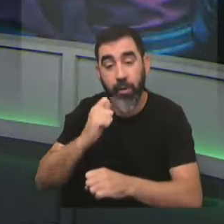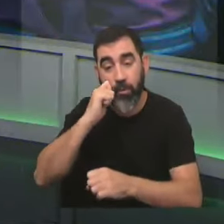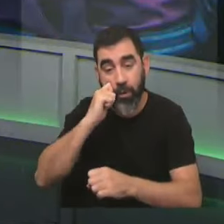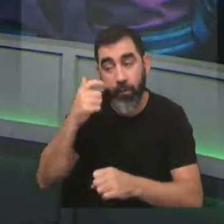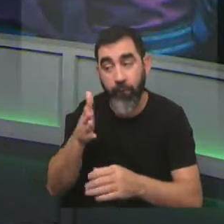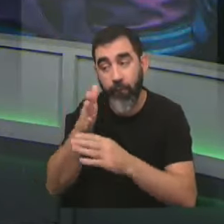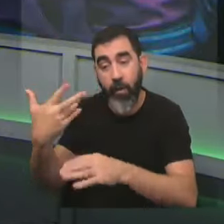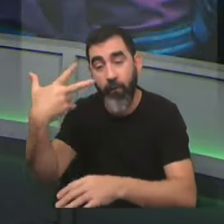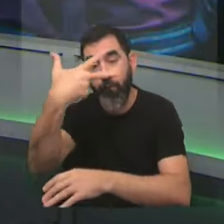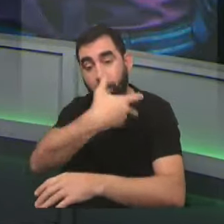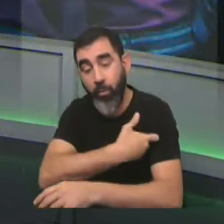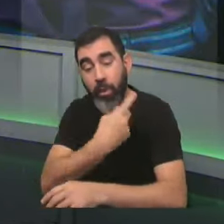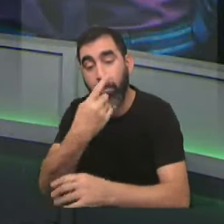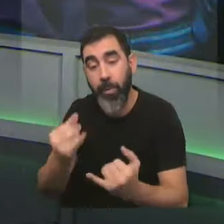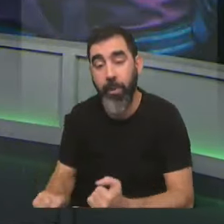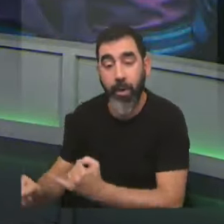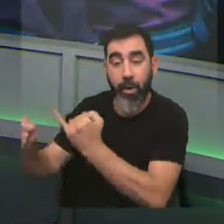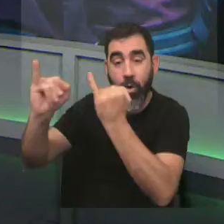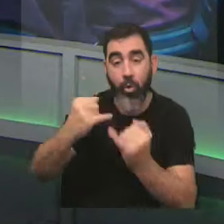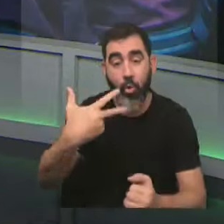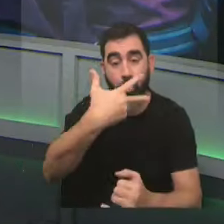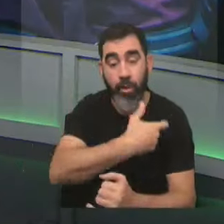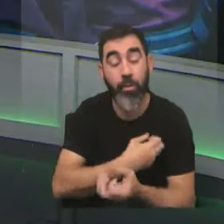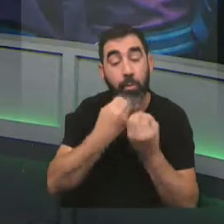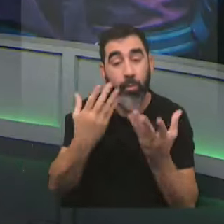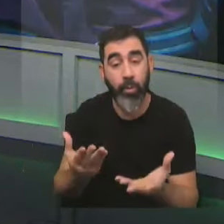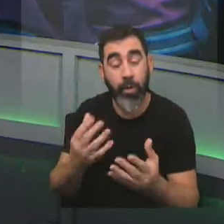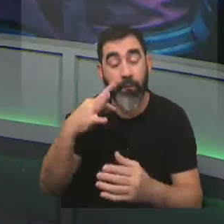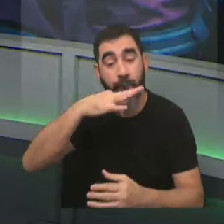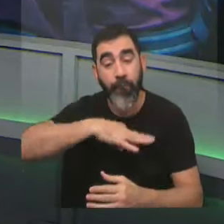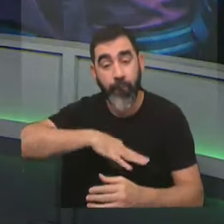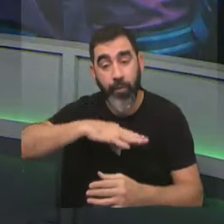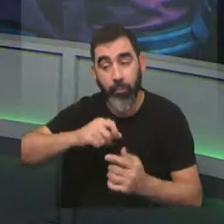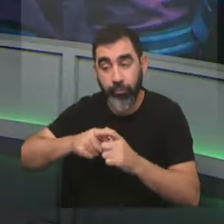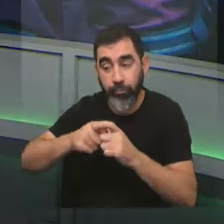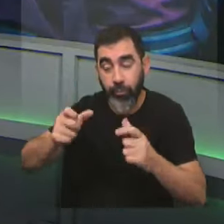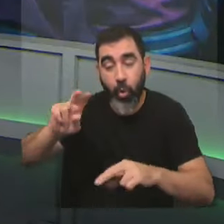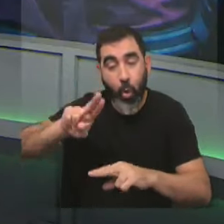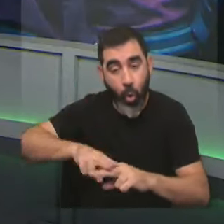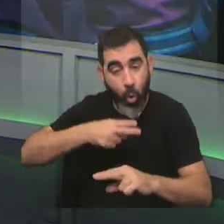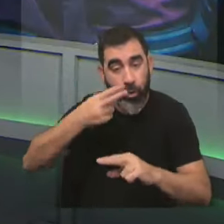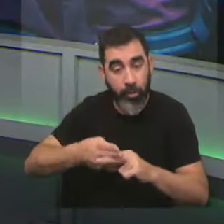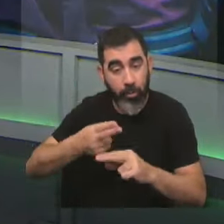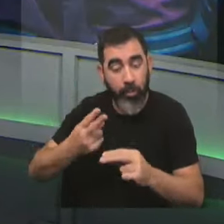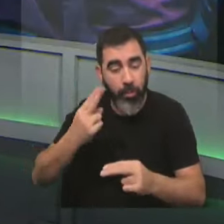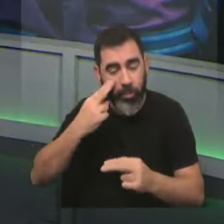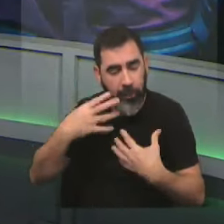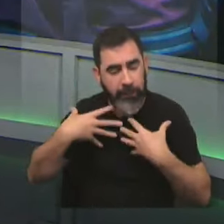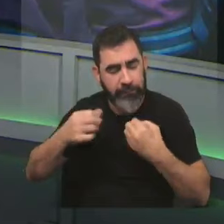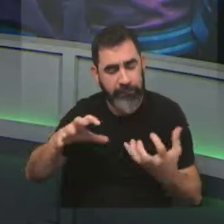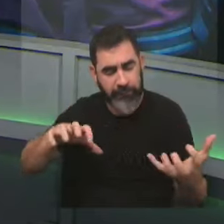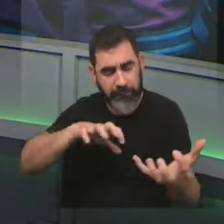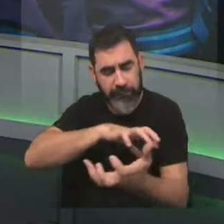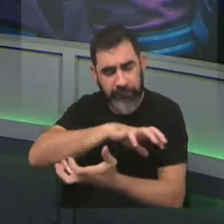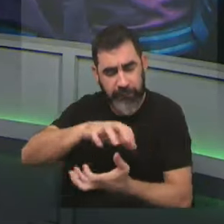vacunarse en la primera jornada de inmunización después de que el virus rebrotar en medio de las insalubres condiciones de